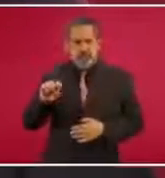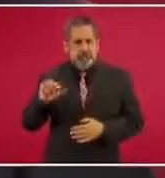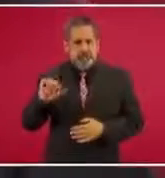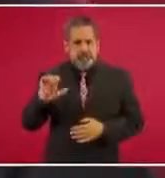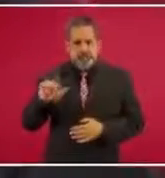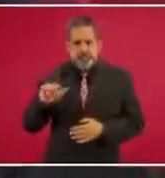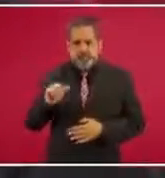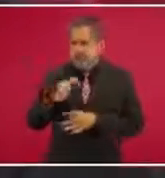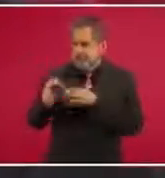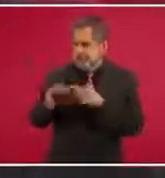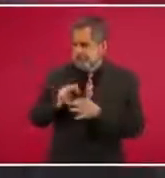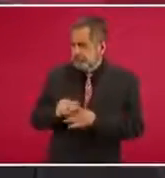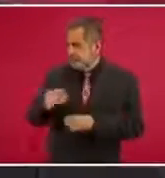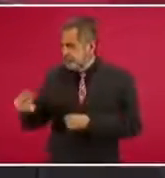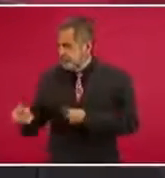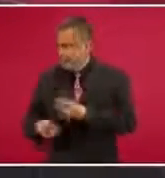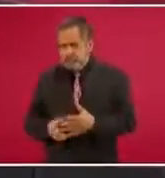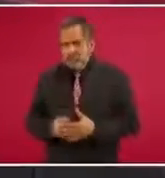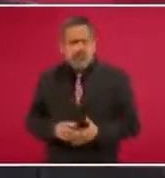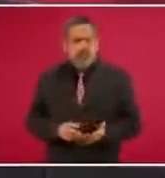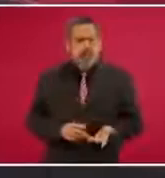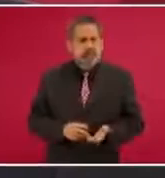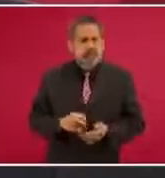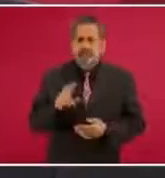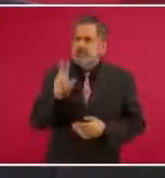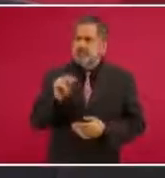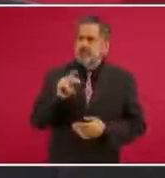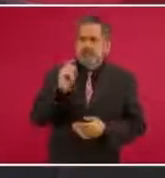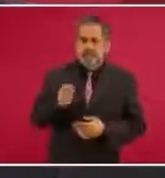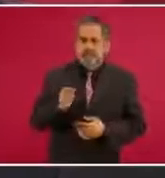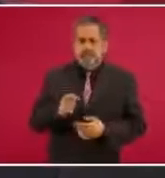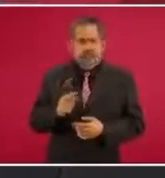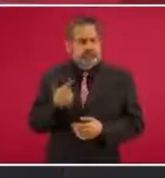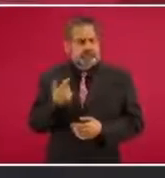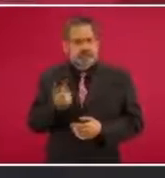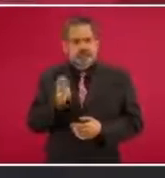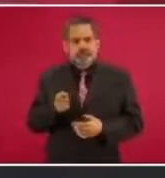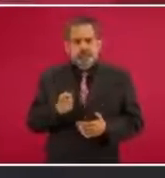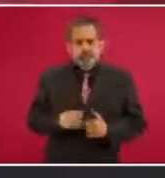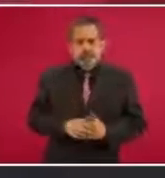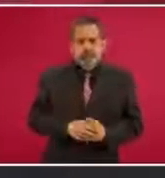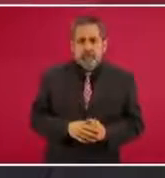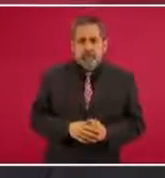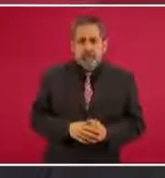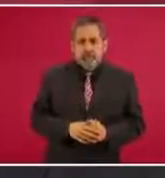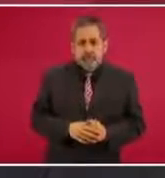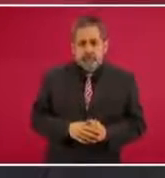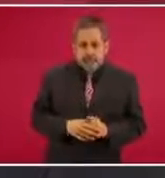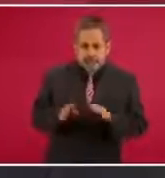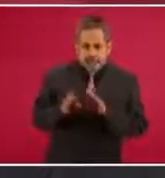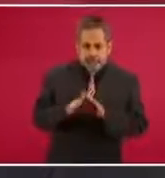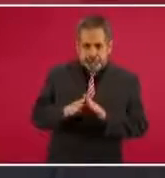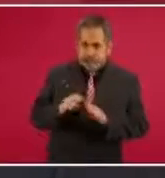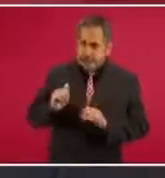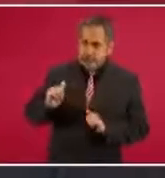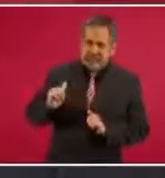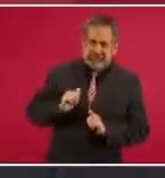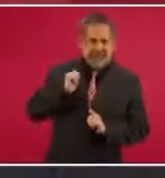no se trata de este sacar ganancia